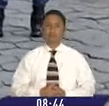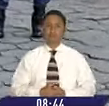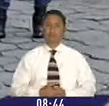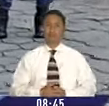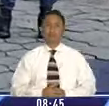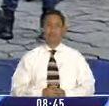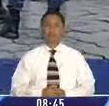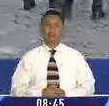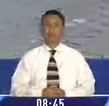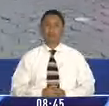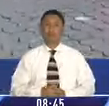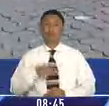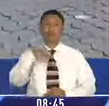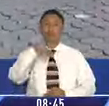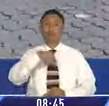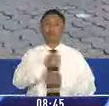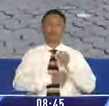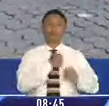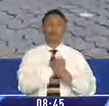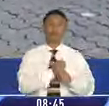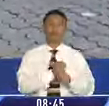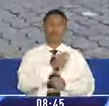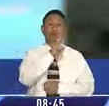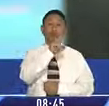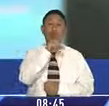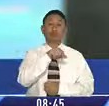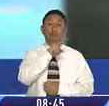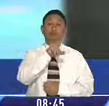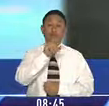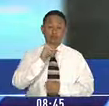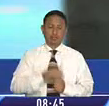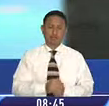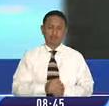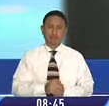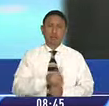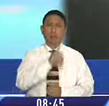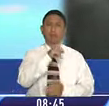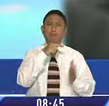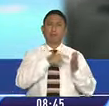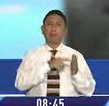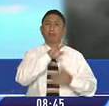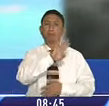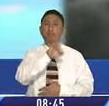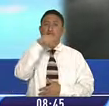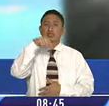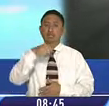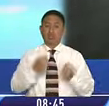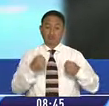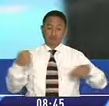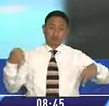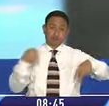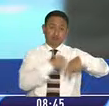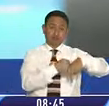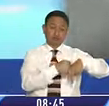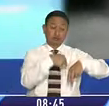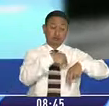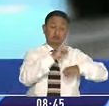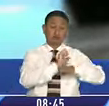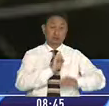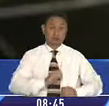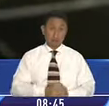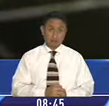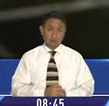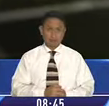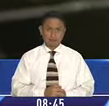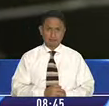en el primer semestre del 2023 se han registrado mil 47 atropellamientos en el país